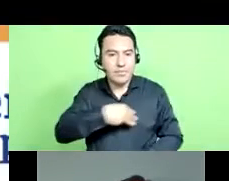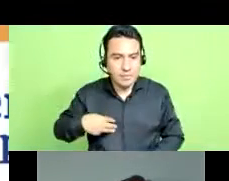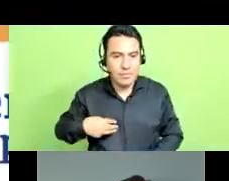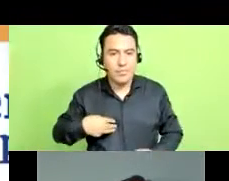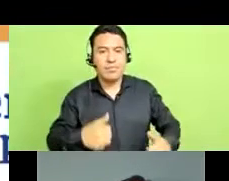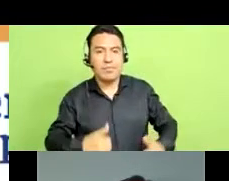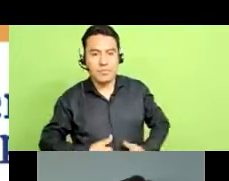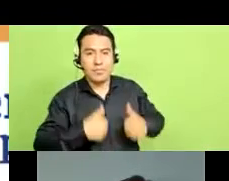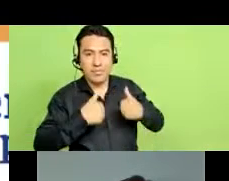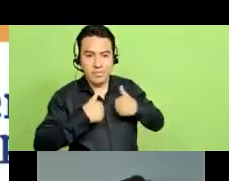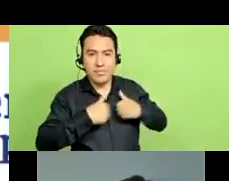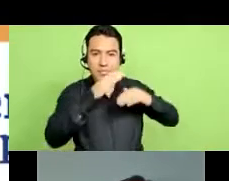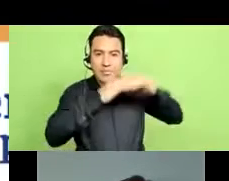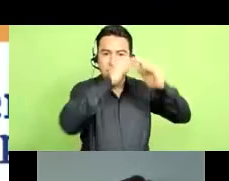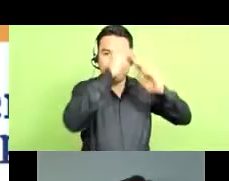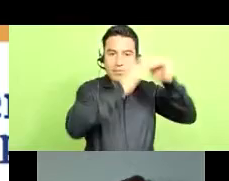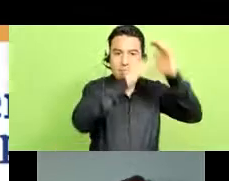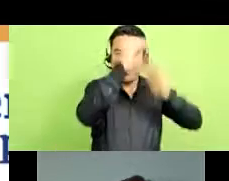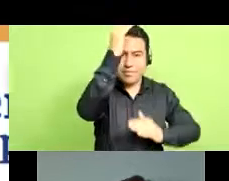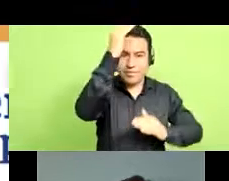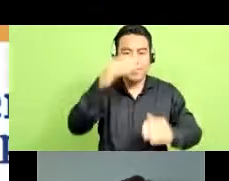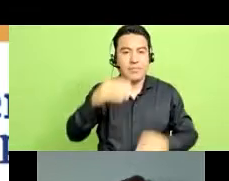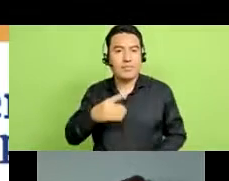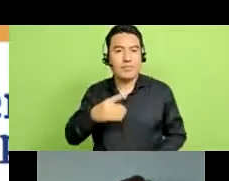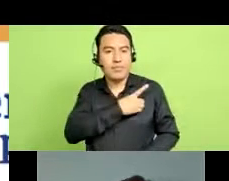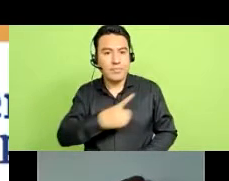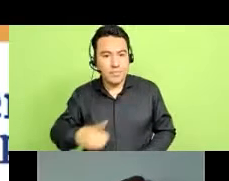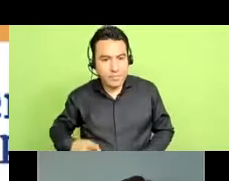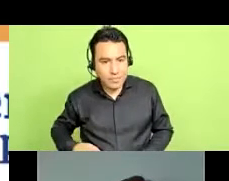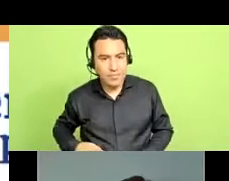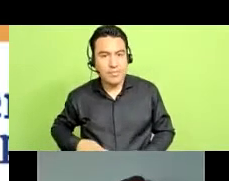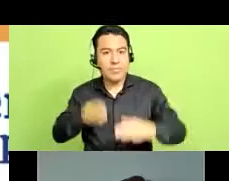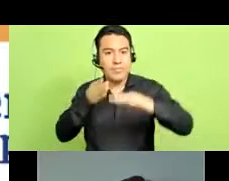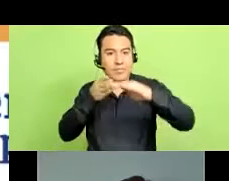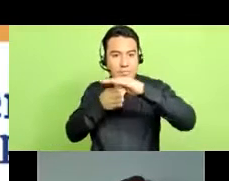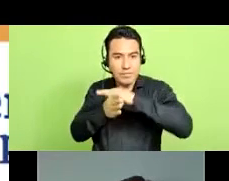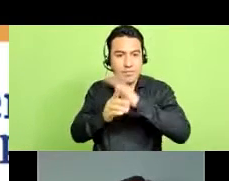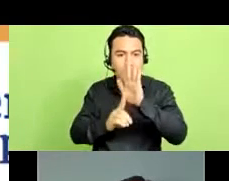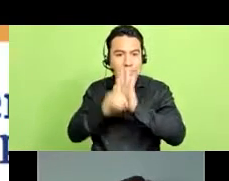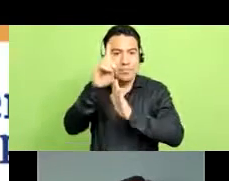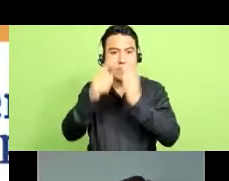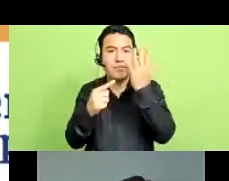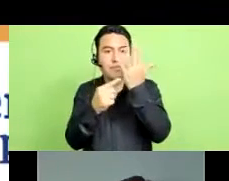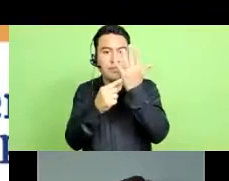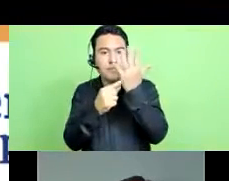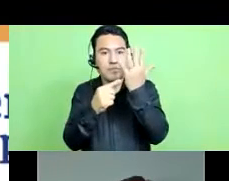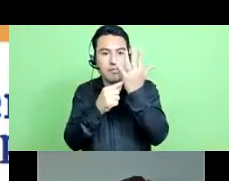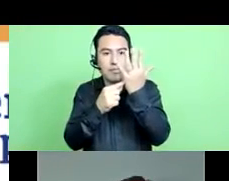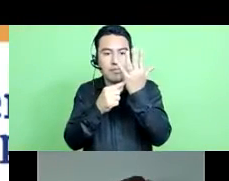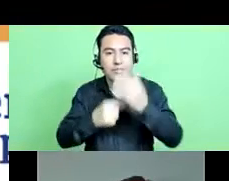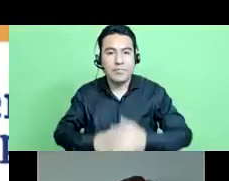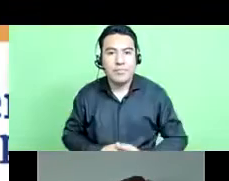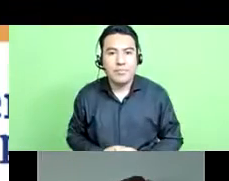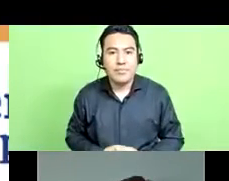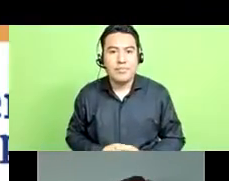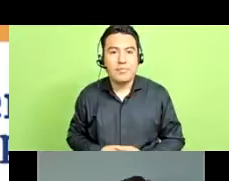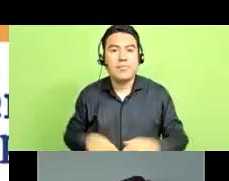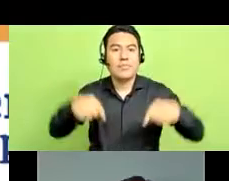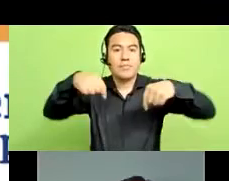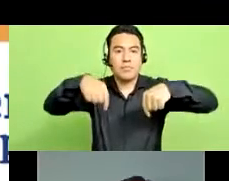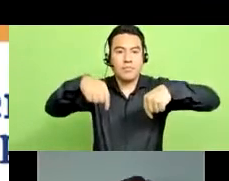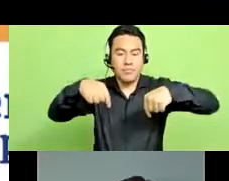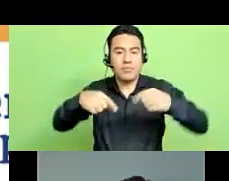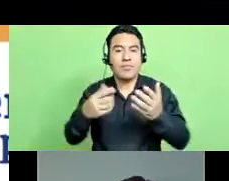a través de la dirección general de accesibilidad y desarrollo tecnológico ha elaborado el plan de